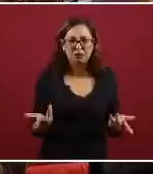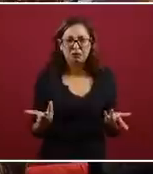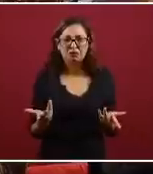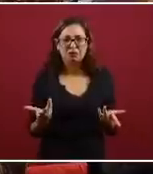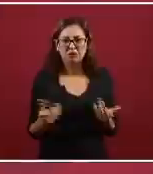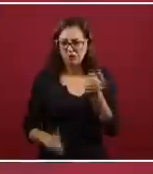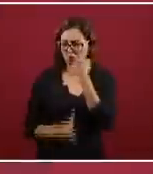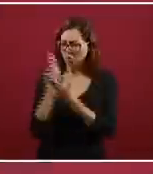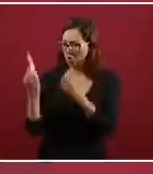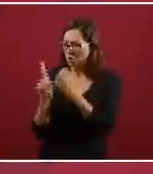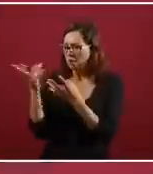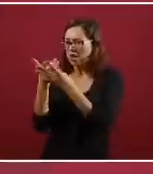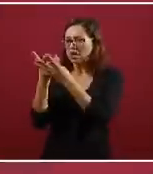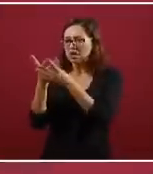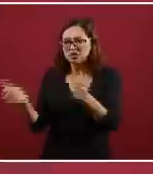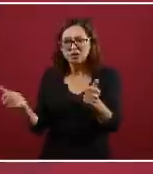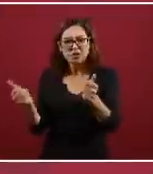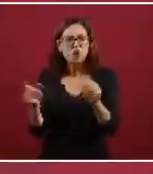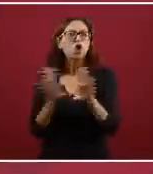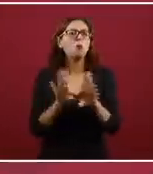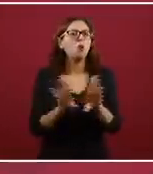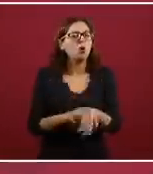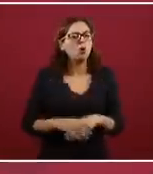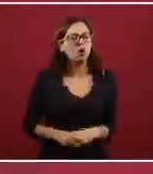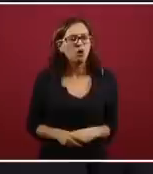problema masacrando.